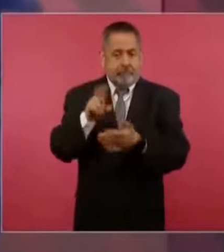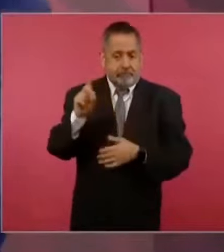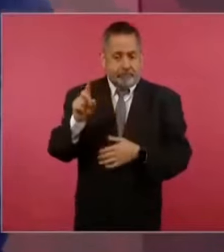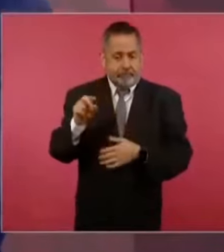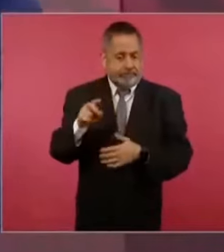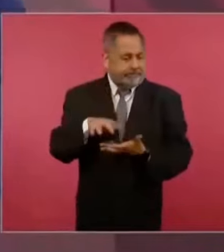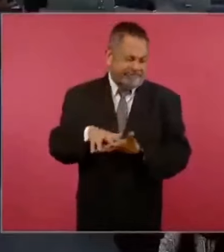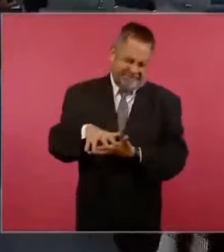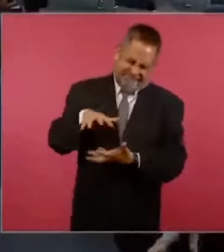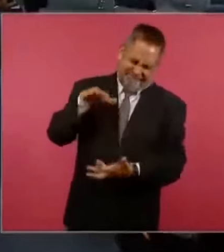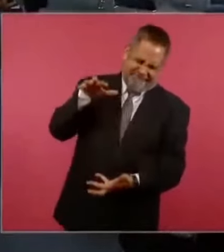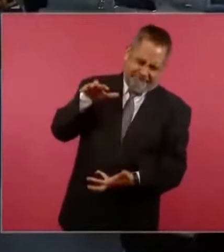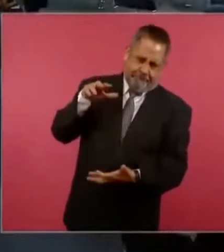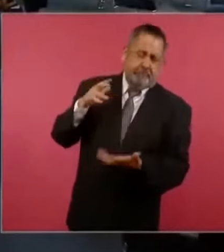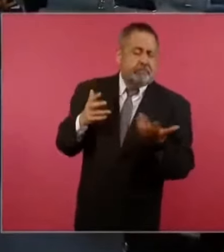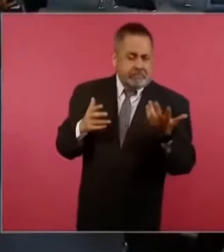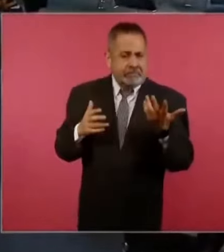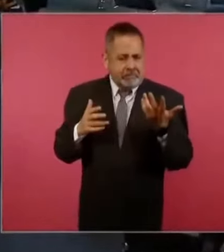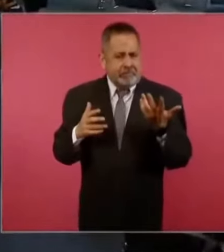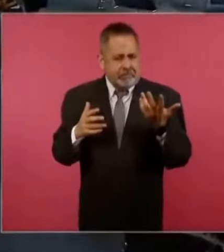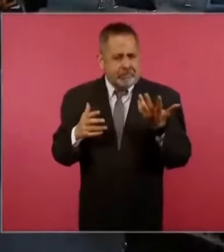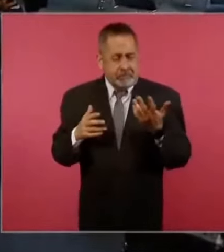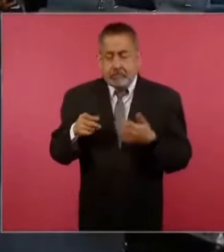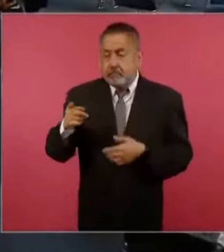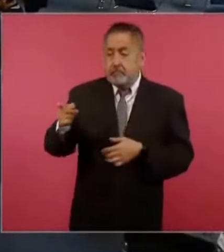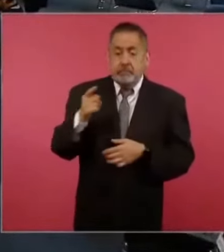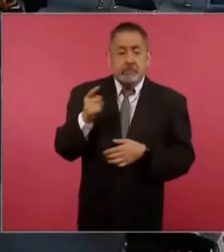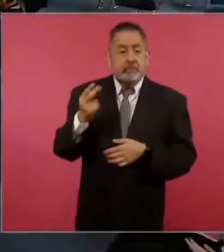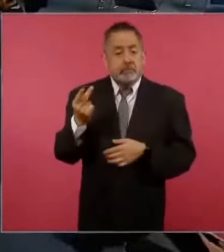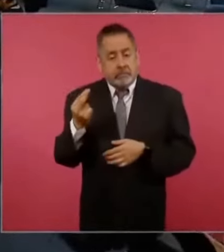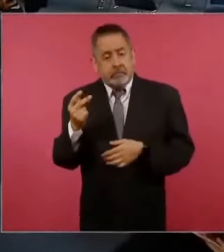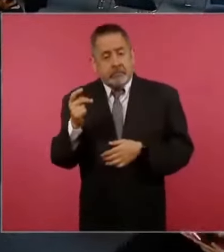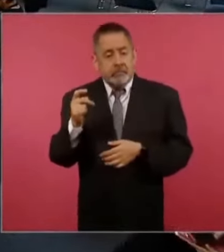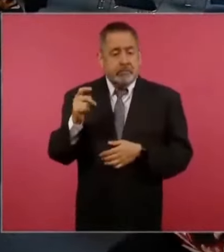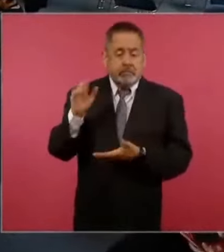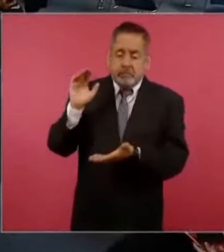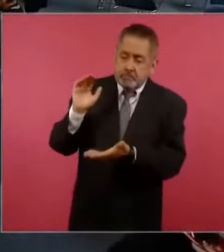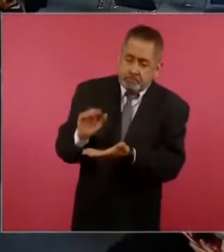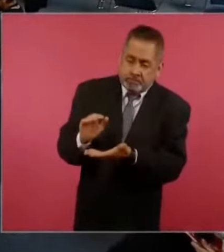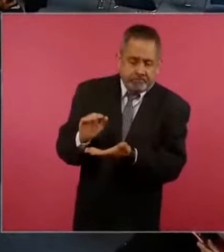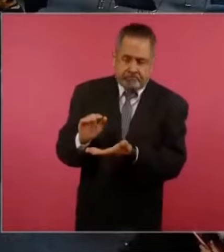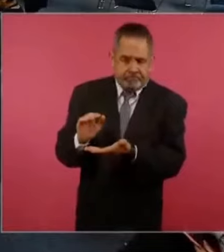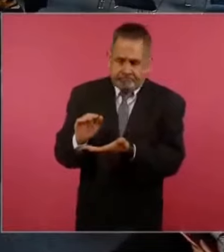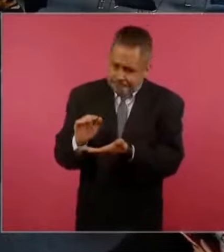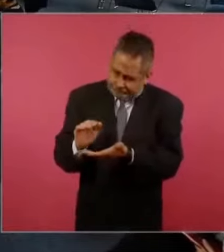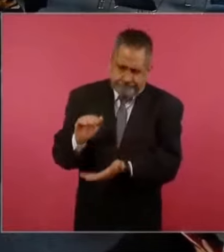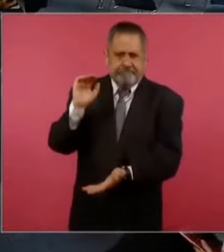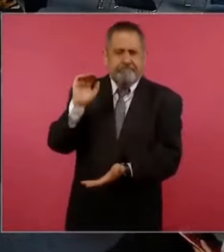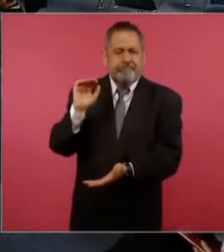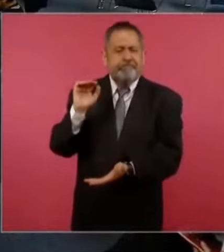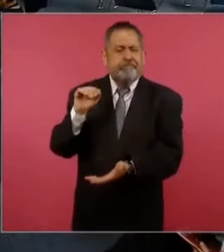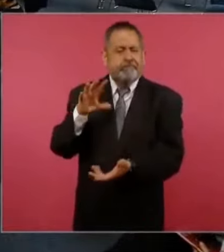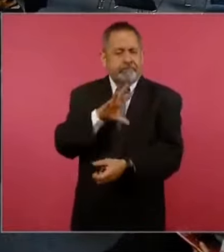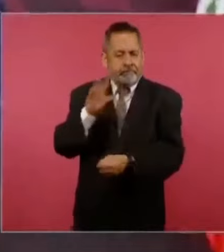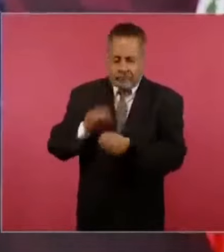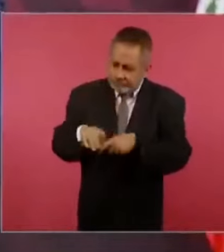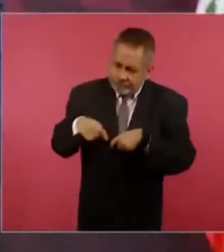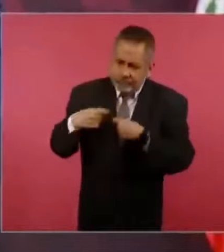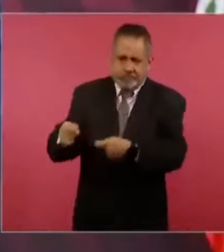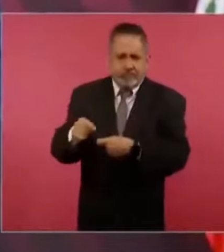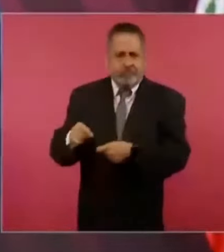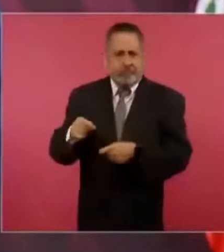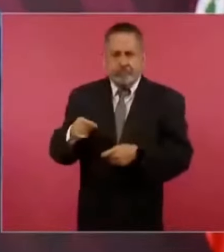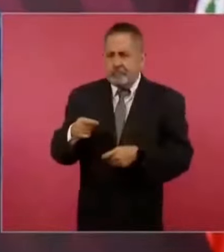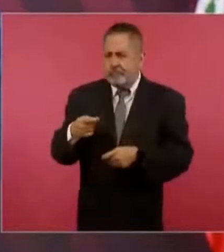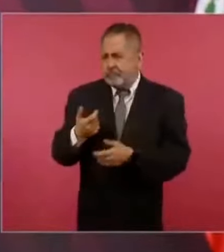eso en vez del 25 del 26 original ya eh podían alcanzar